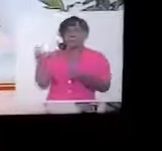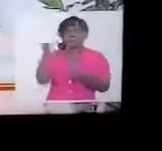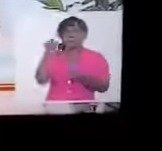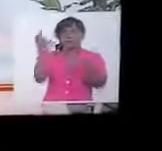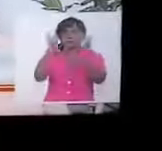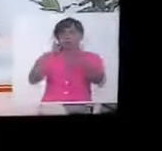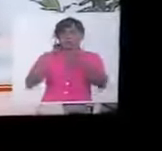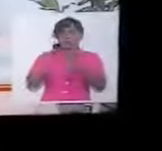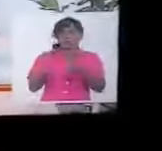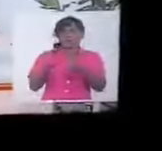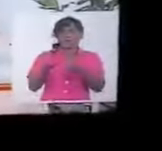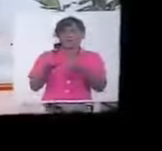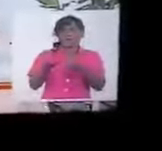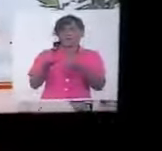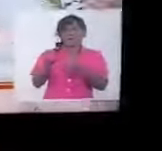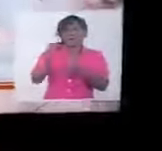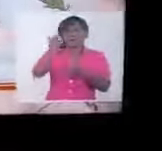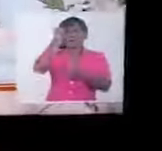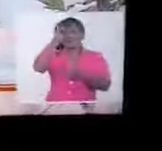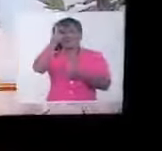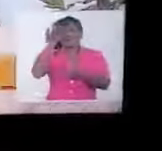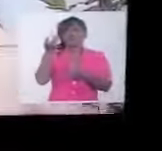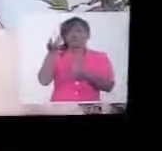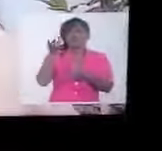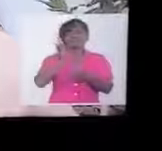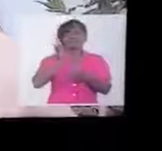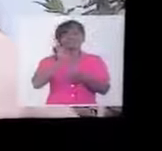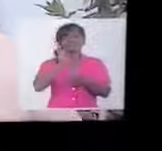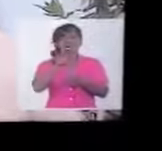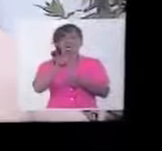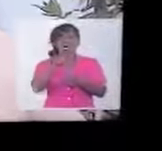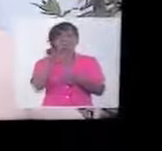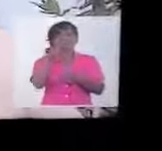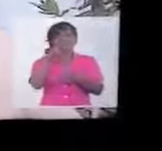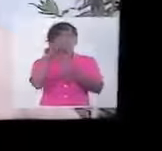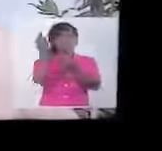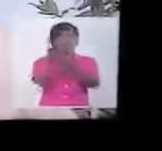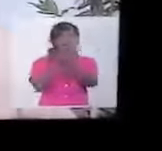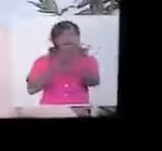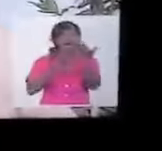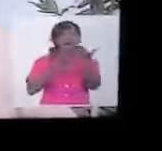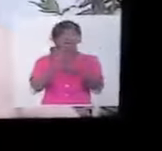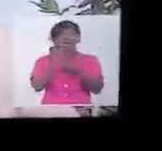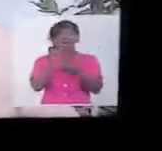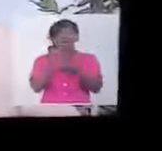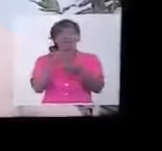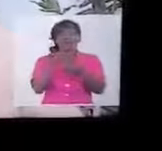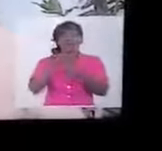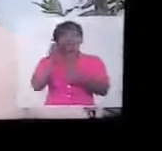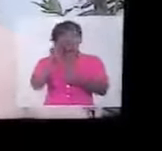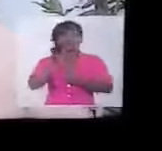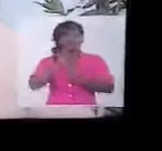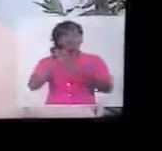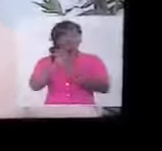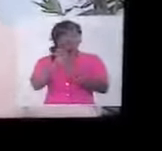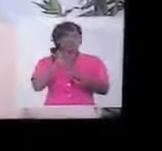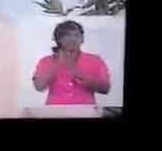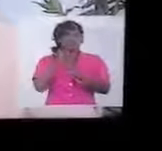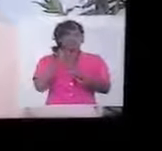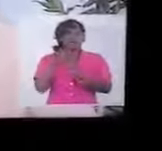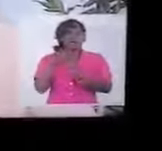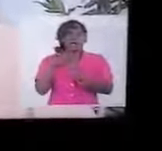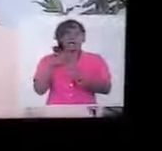Instagram. Me gustaba mucho su pintura. Había un mundo muy tierno de esos personajes que me pareció ideal. Y Brian desde el